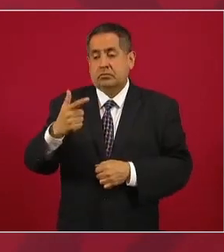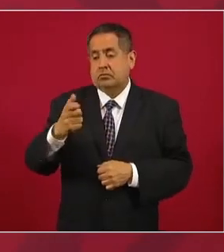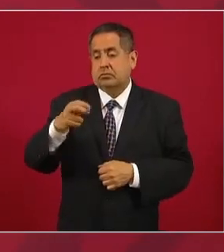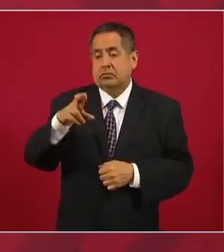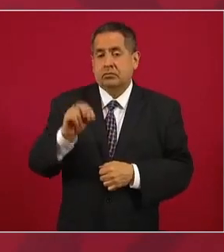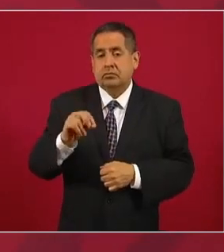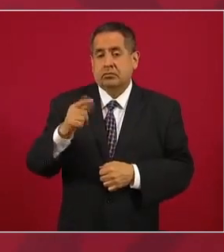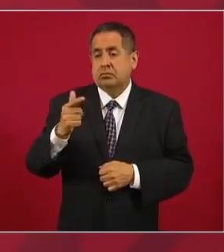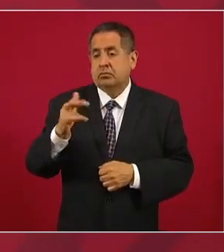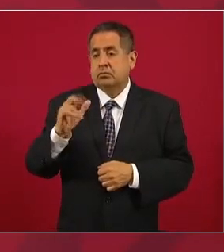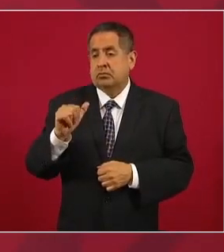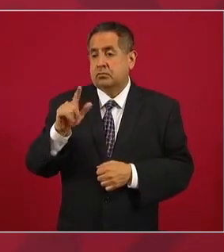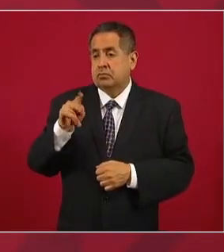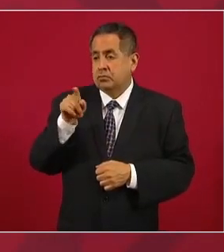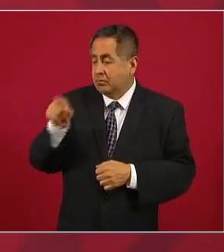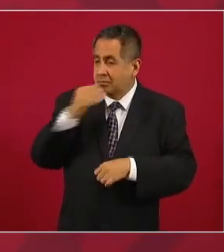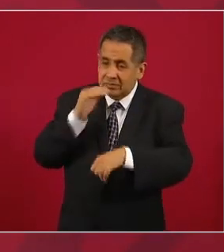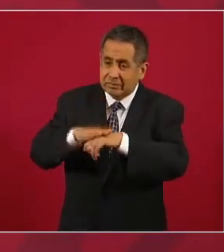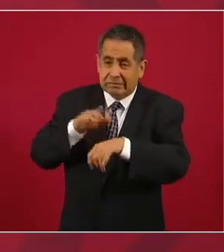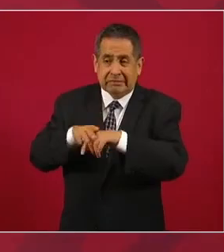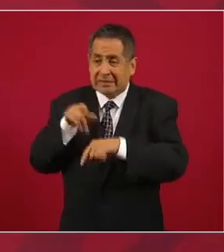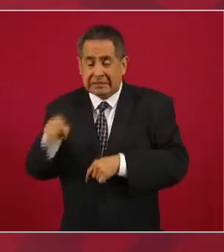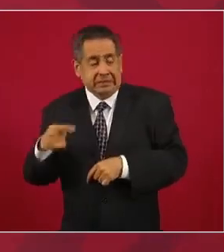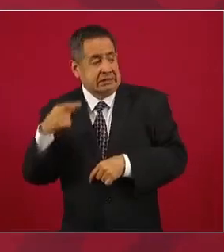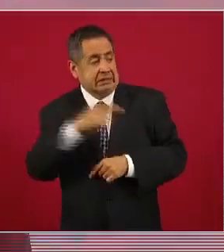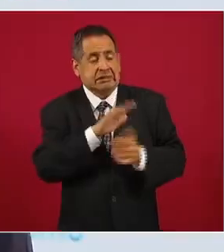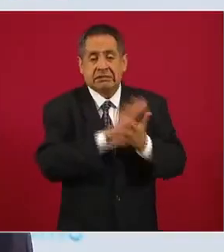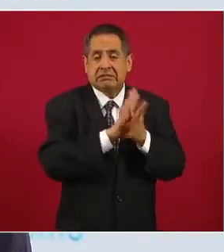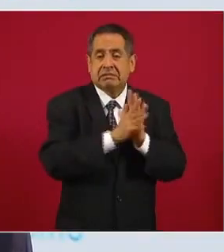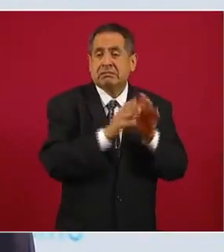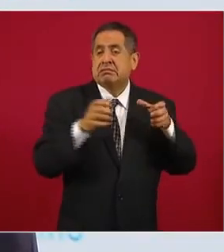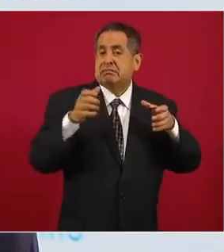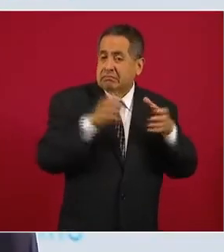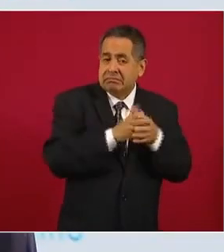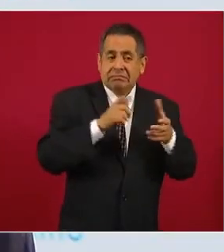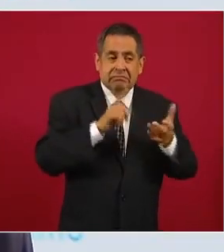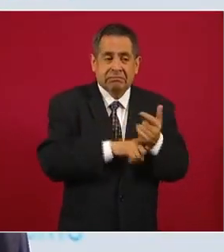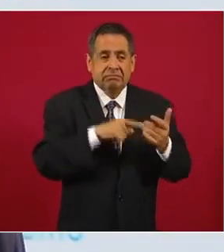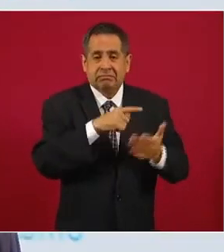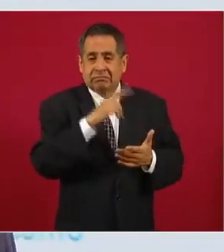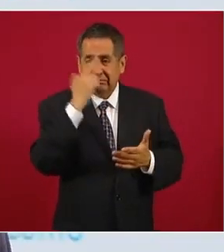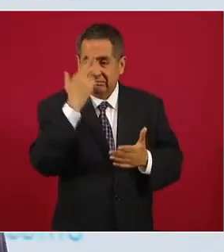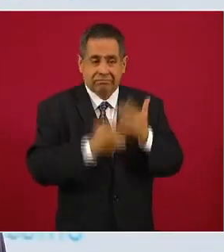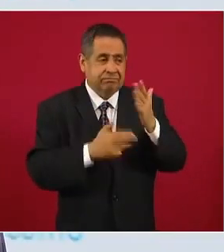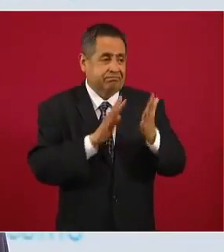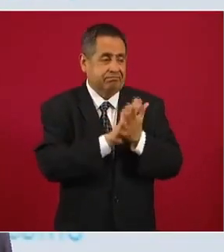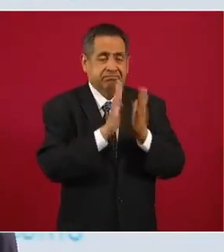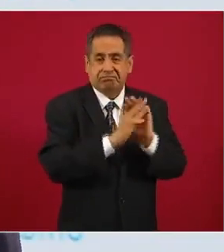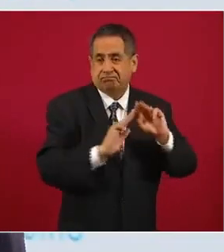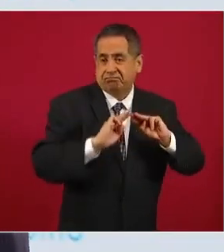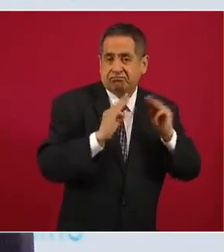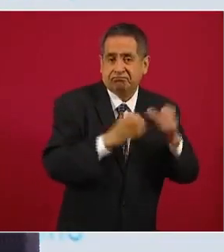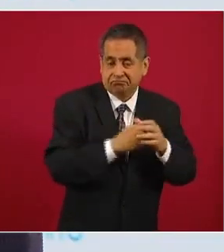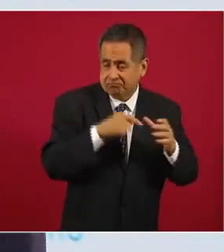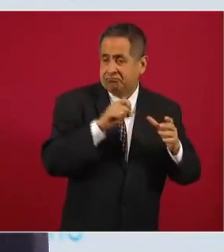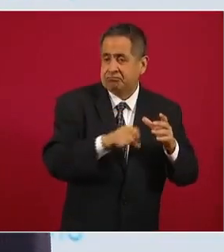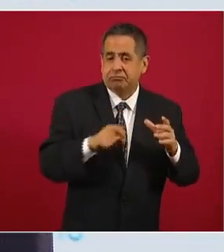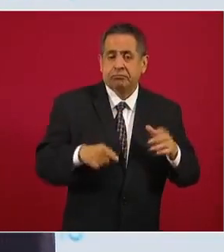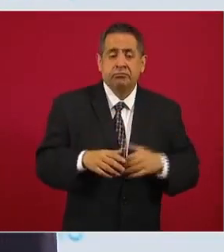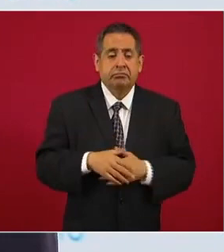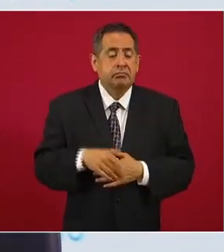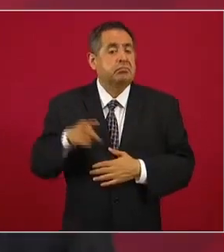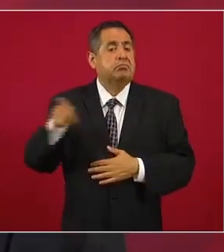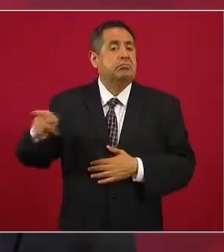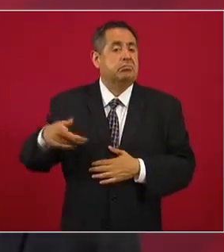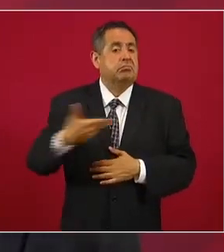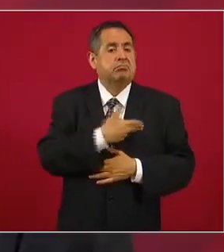Luna, era cómplice de una de las facciones del narcotráfico, pero el